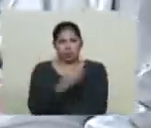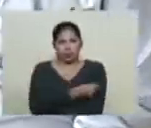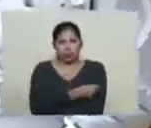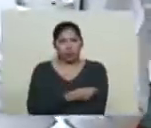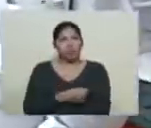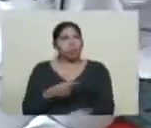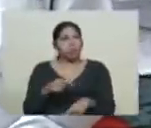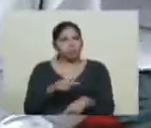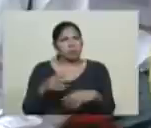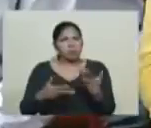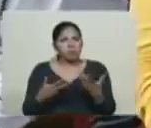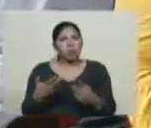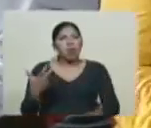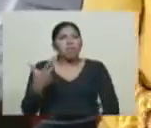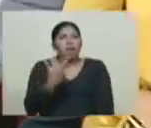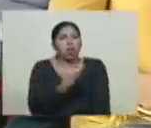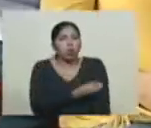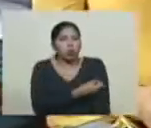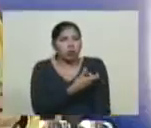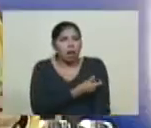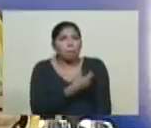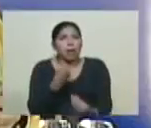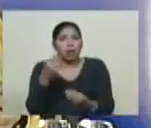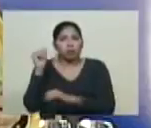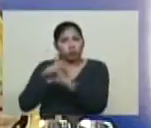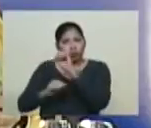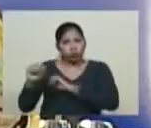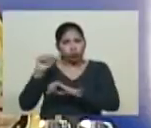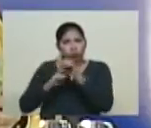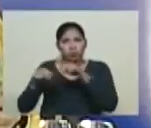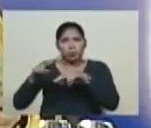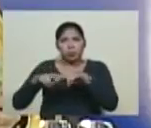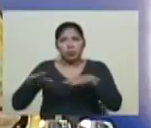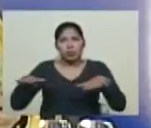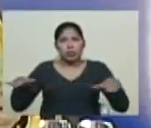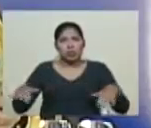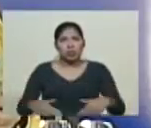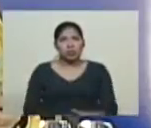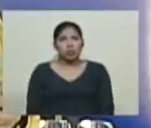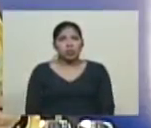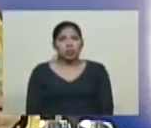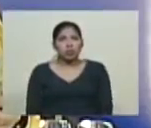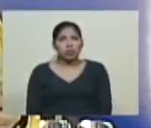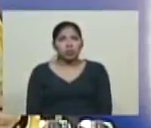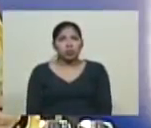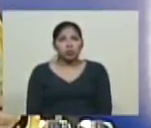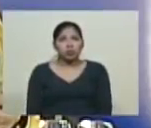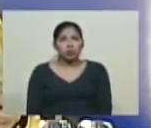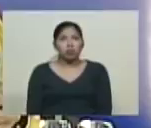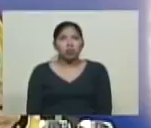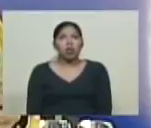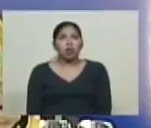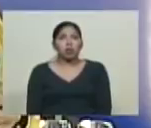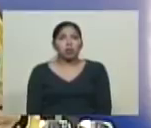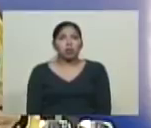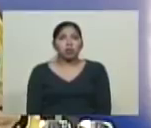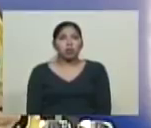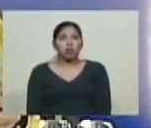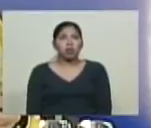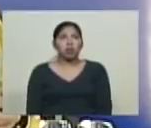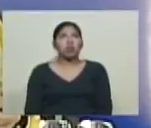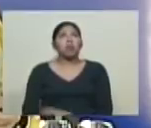es una vacuna que protege de la difteria, el tétano, la hepatitis B, la tosferina,